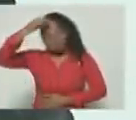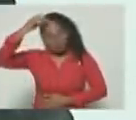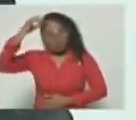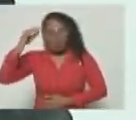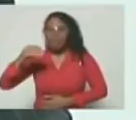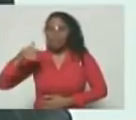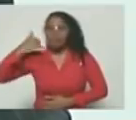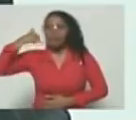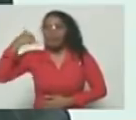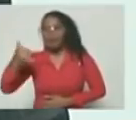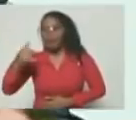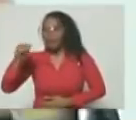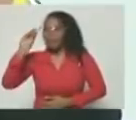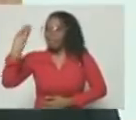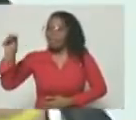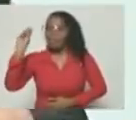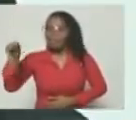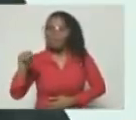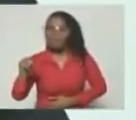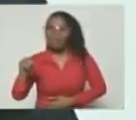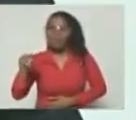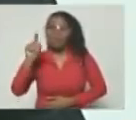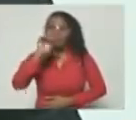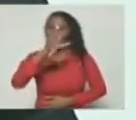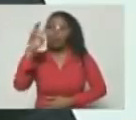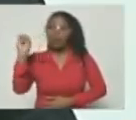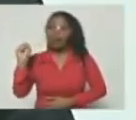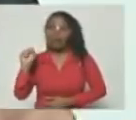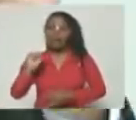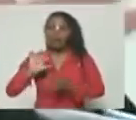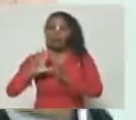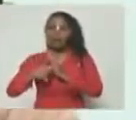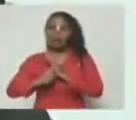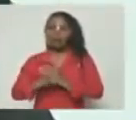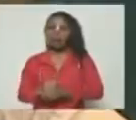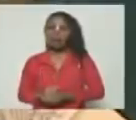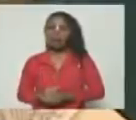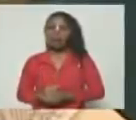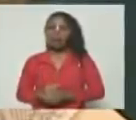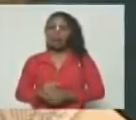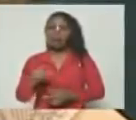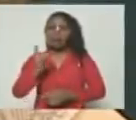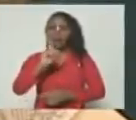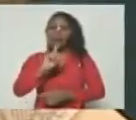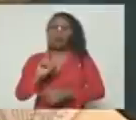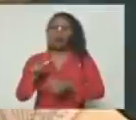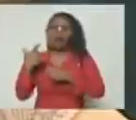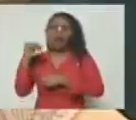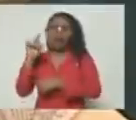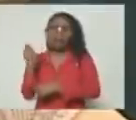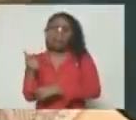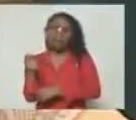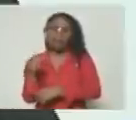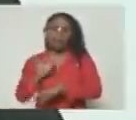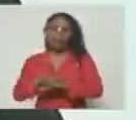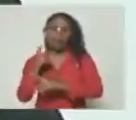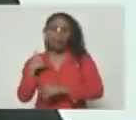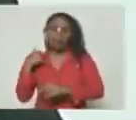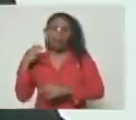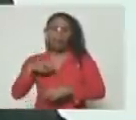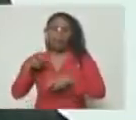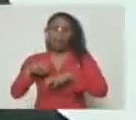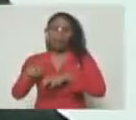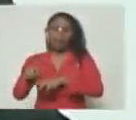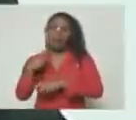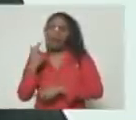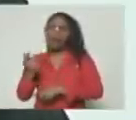tal y sus 40 ladrones. No, ya le quedan poquito. Y yo bajando le decía